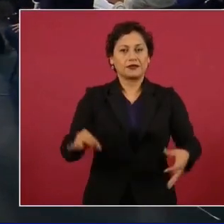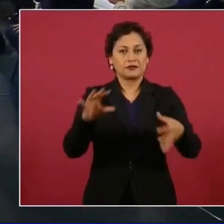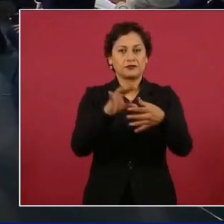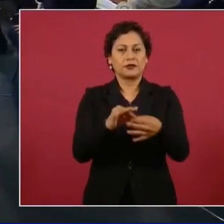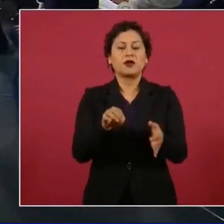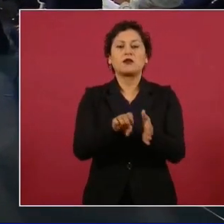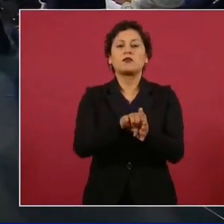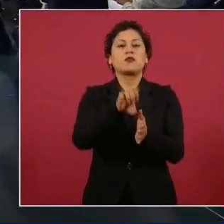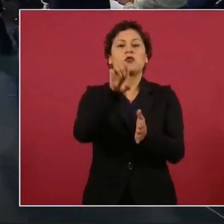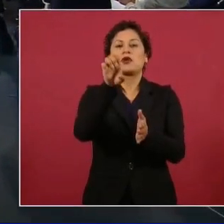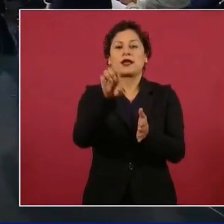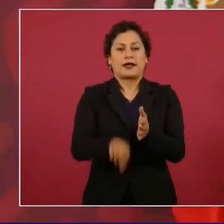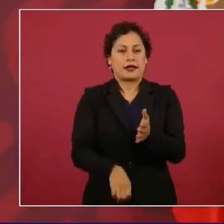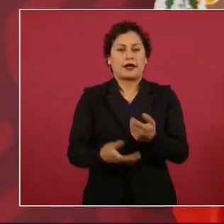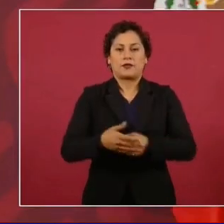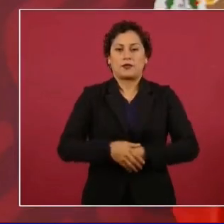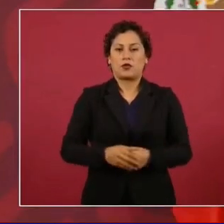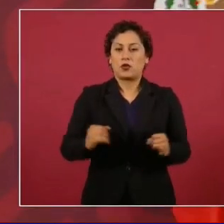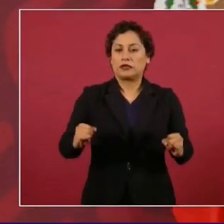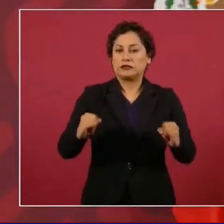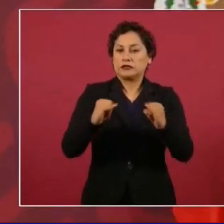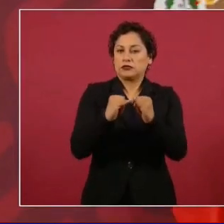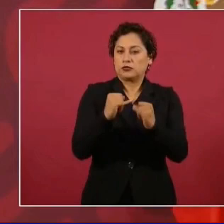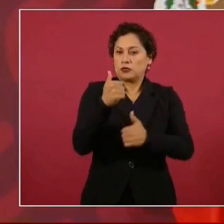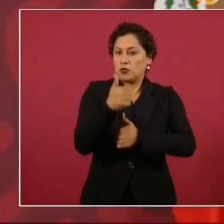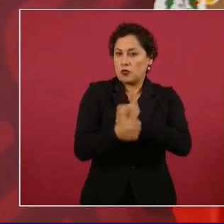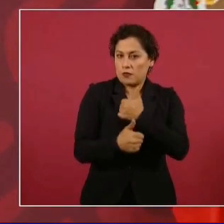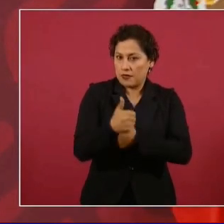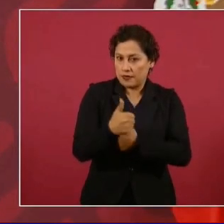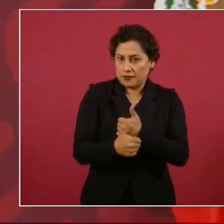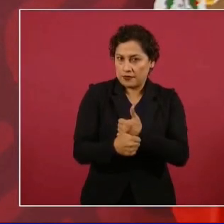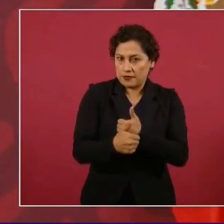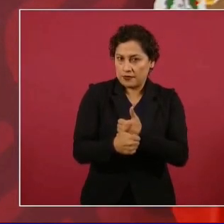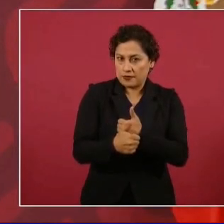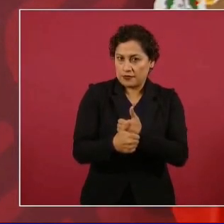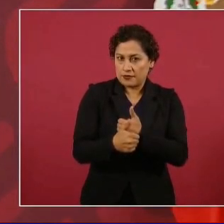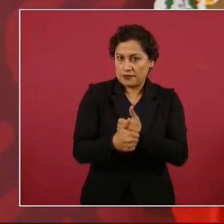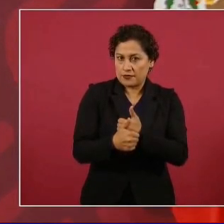la competencia, el Instituto de la Competencia.